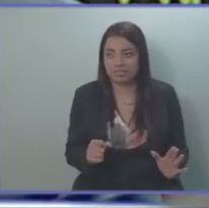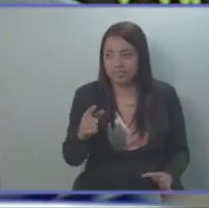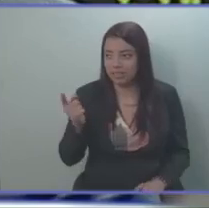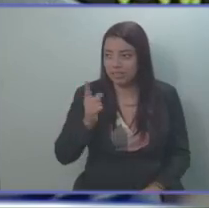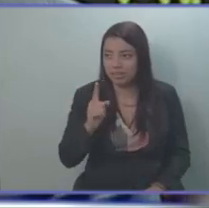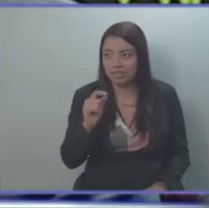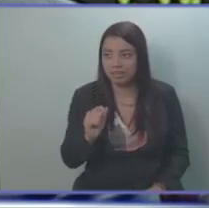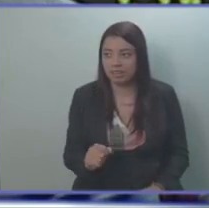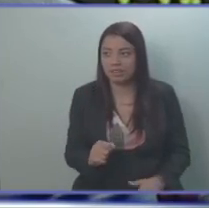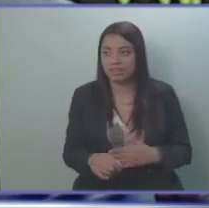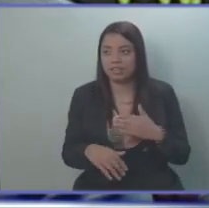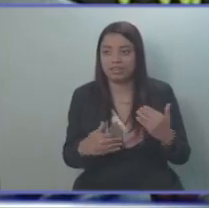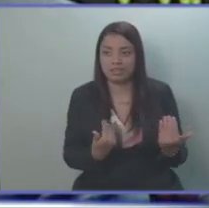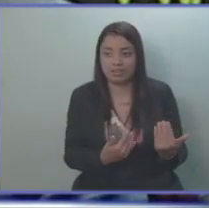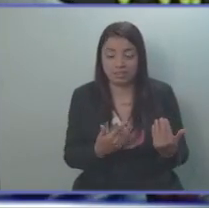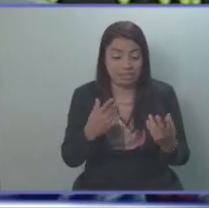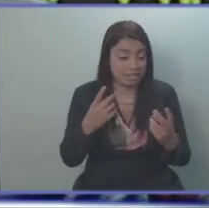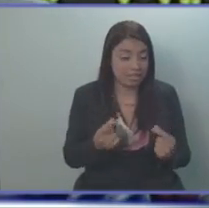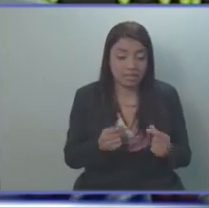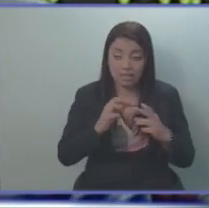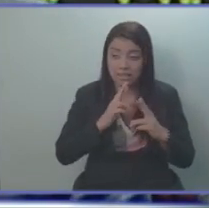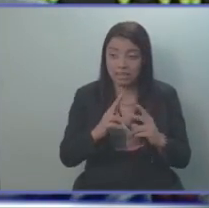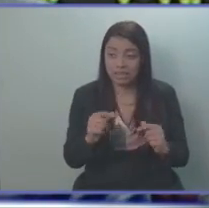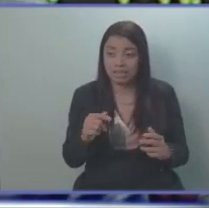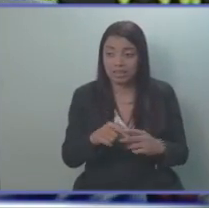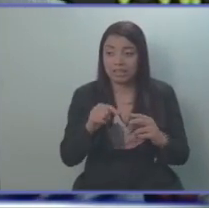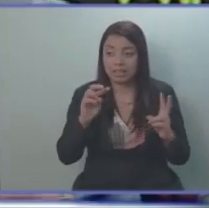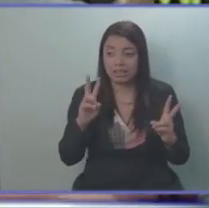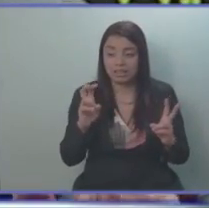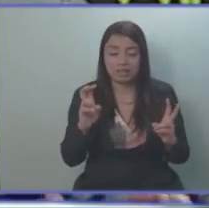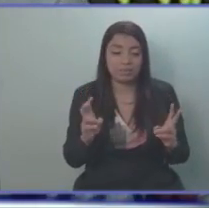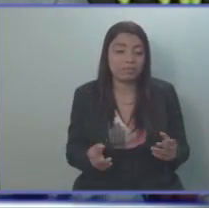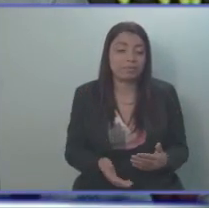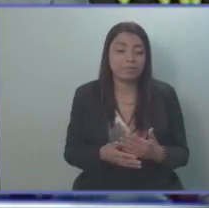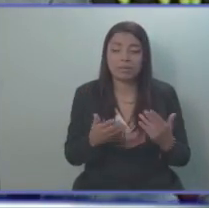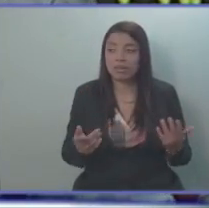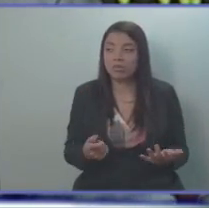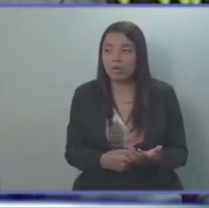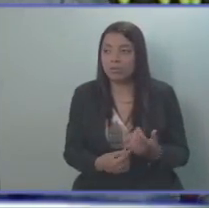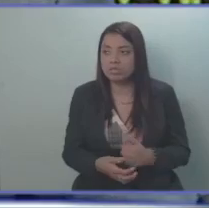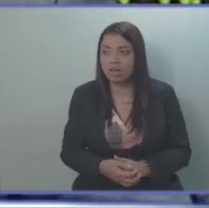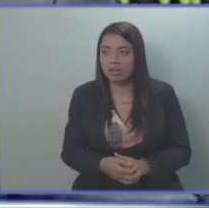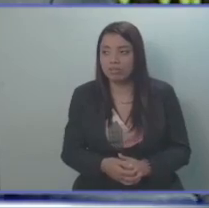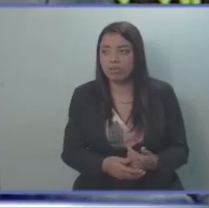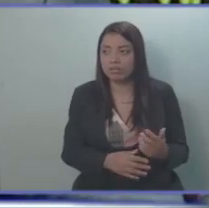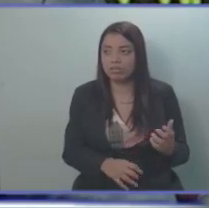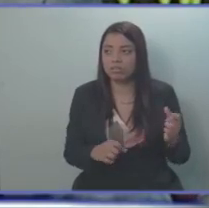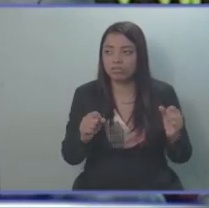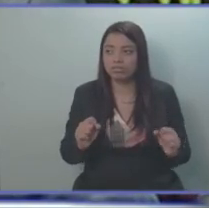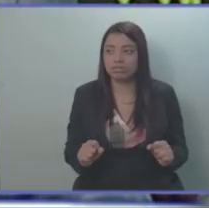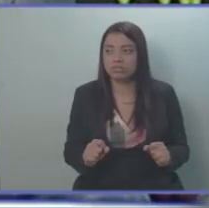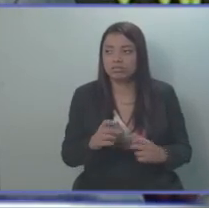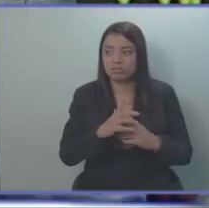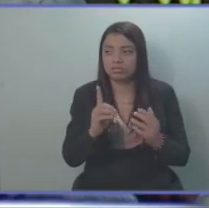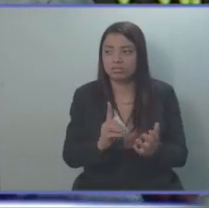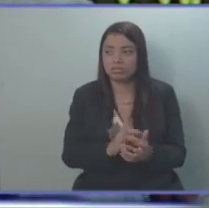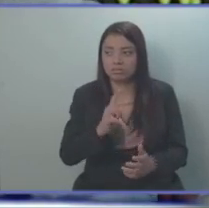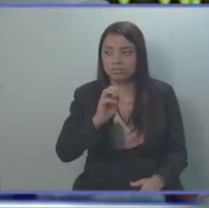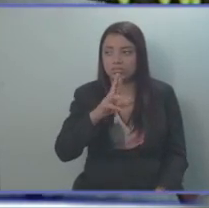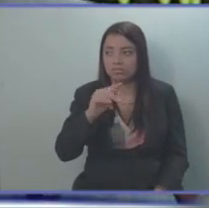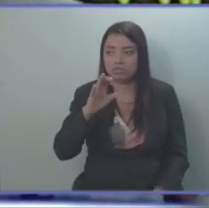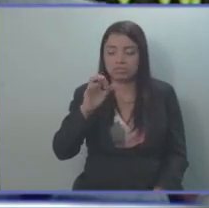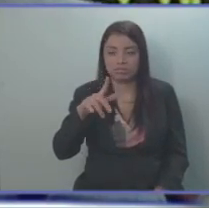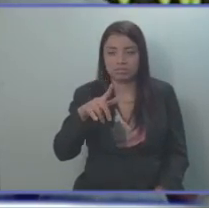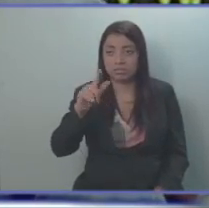una salida rápido a resolver este problema. Y también decía el diputado Martel, es un problema